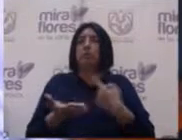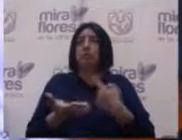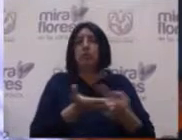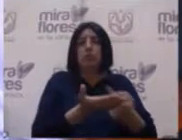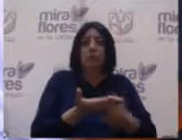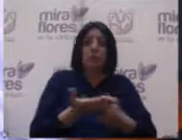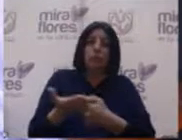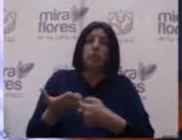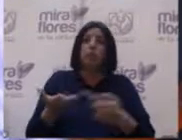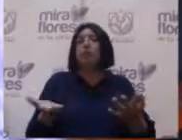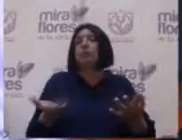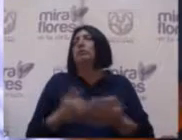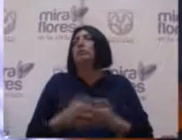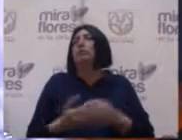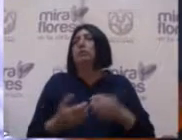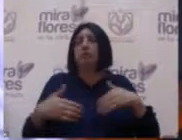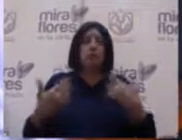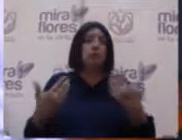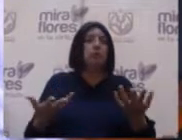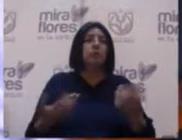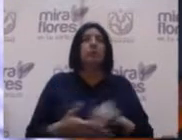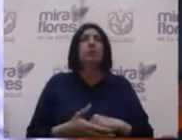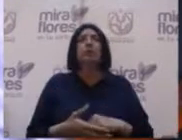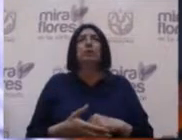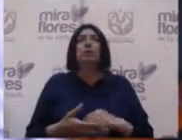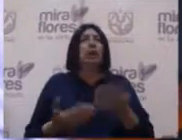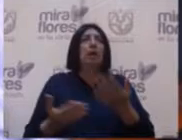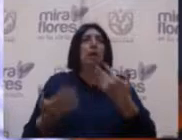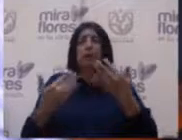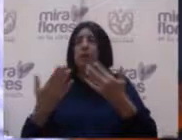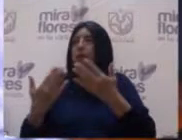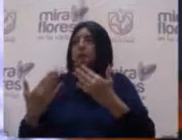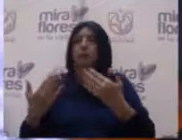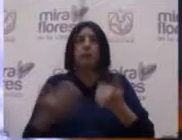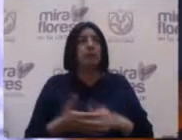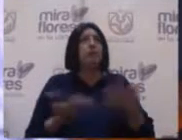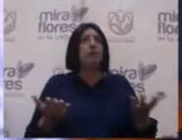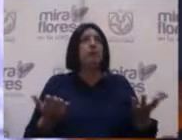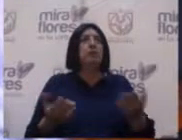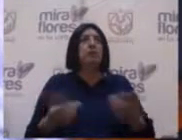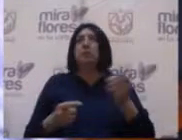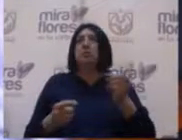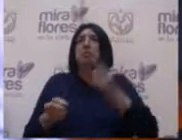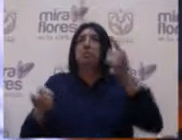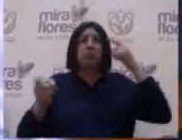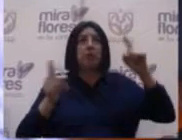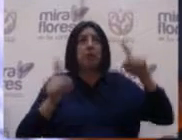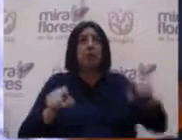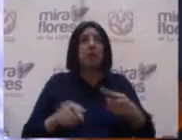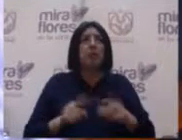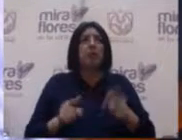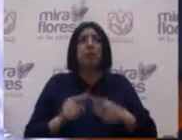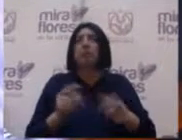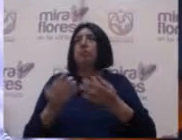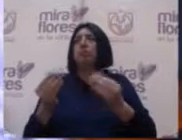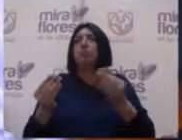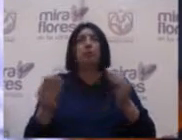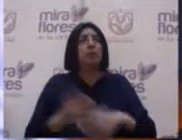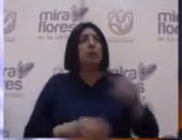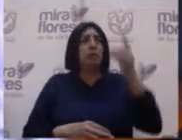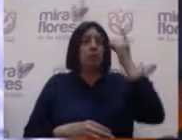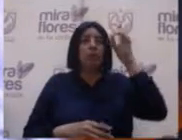discutirla, de poder deliberar. Muchas veces no estamos de acuerdo todos, pero por mayoría y por